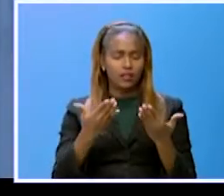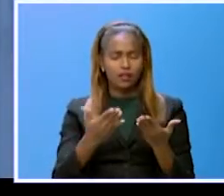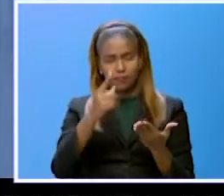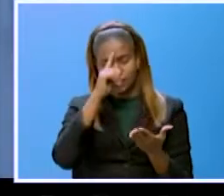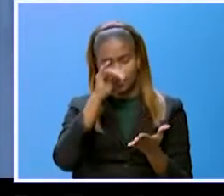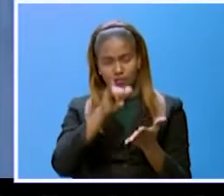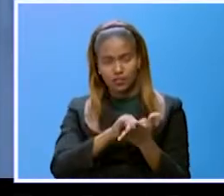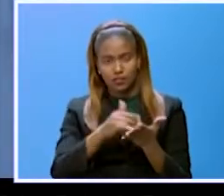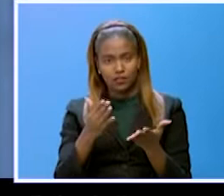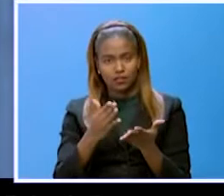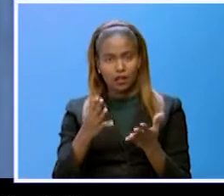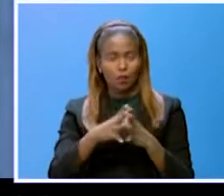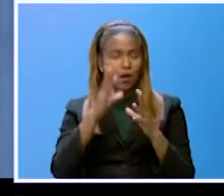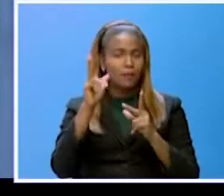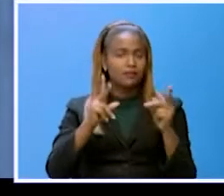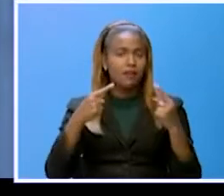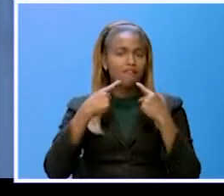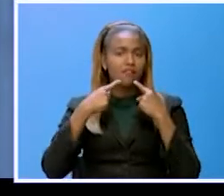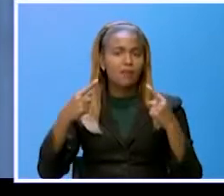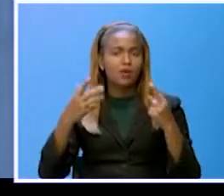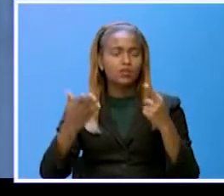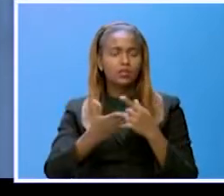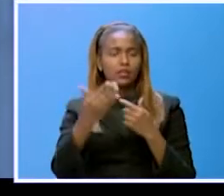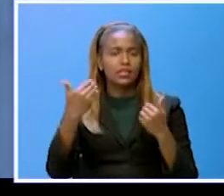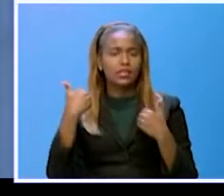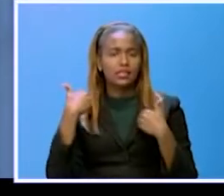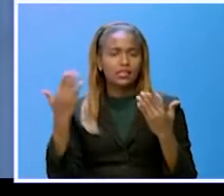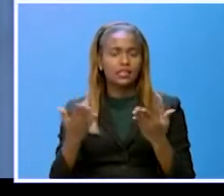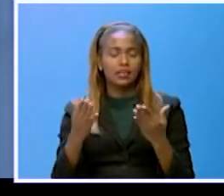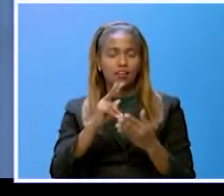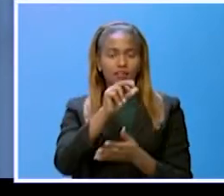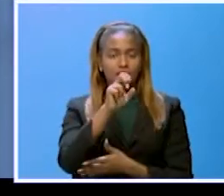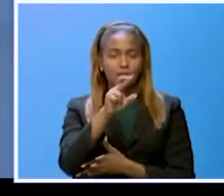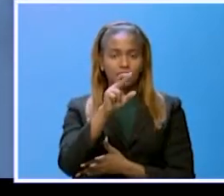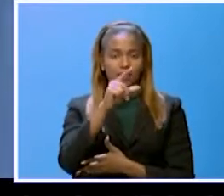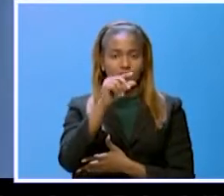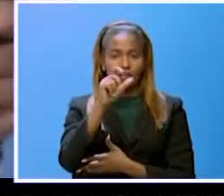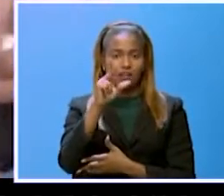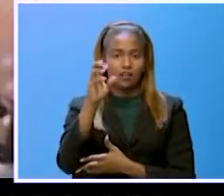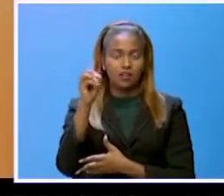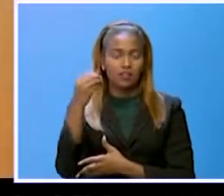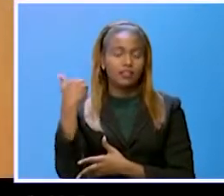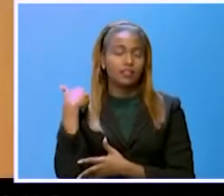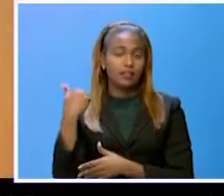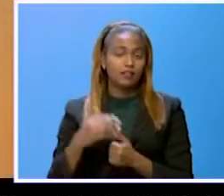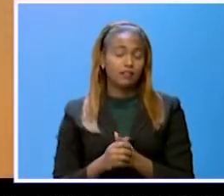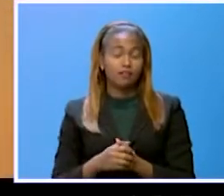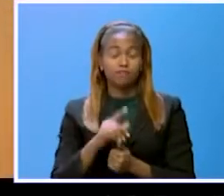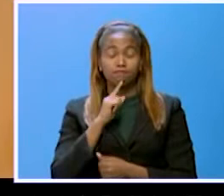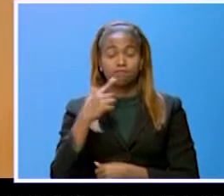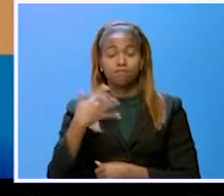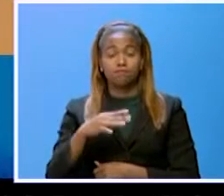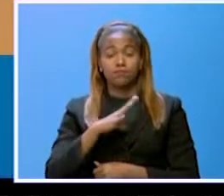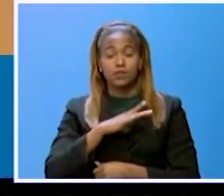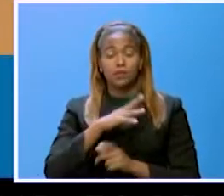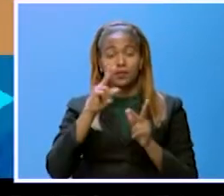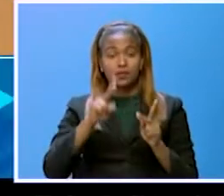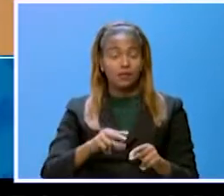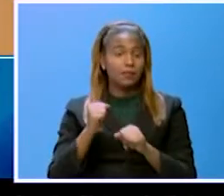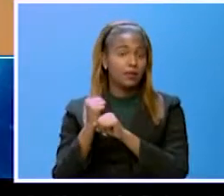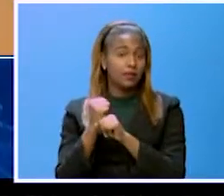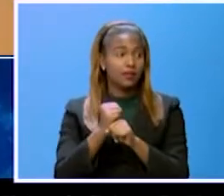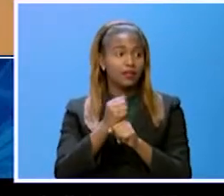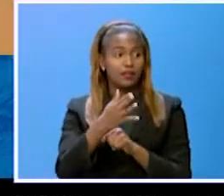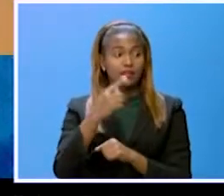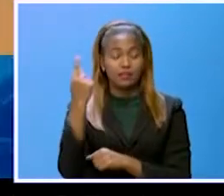Grandes Ligas? Tantas figuras dominicanas que están descuidando, Vladimir Guerrero Jr., Fernando Tatis. Tremendo pelotero. Son muchachos que